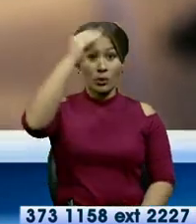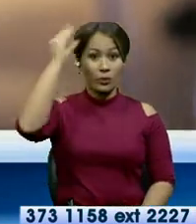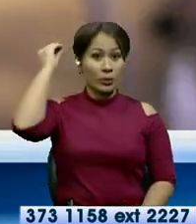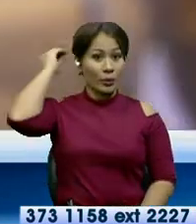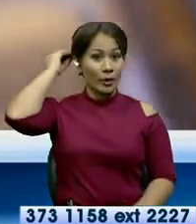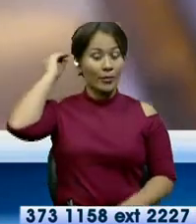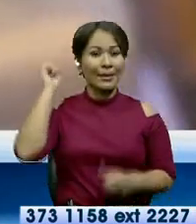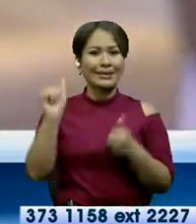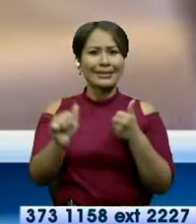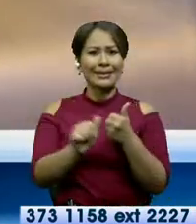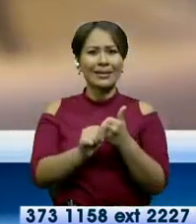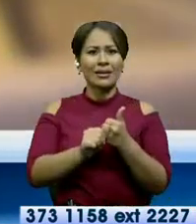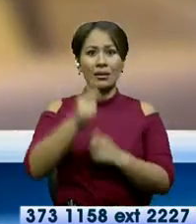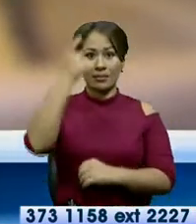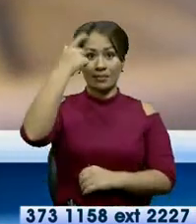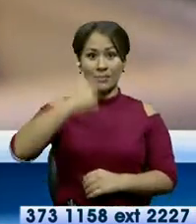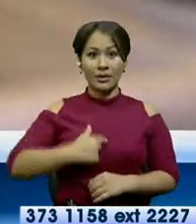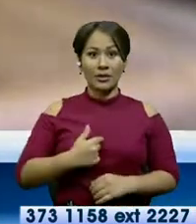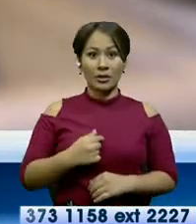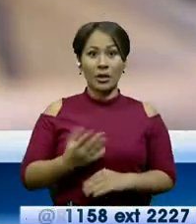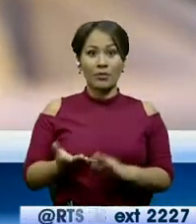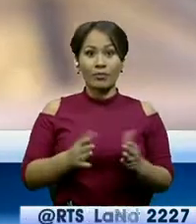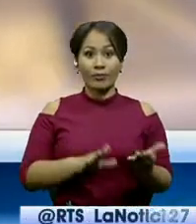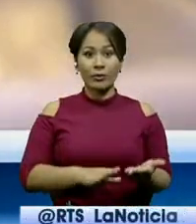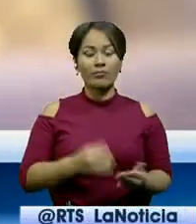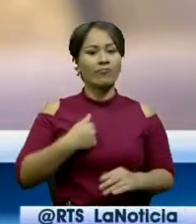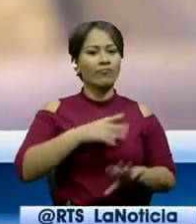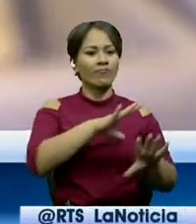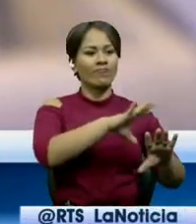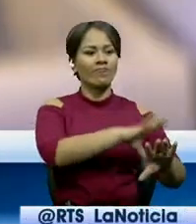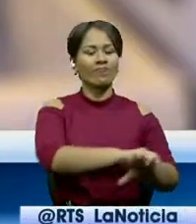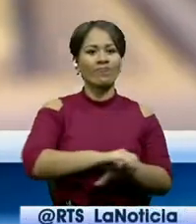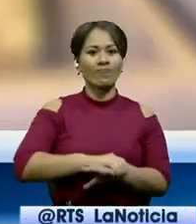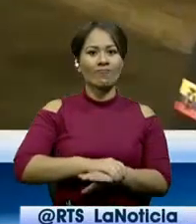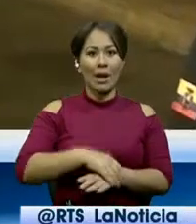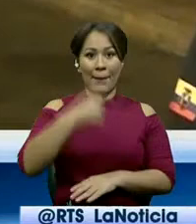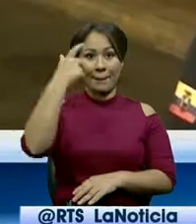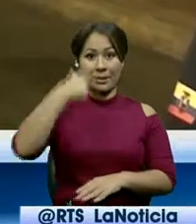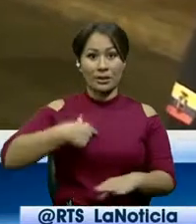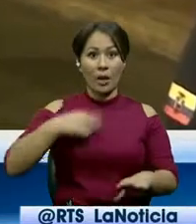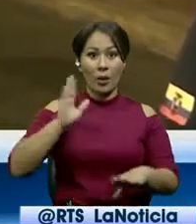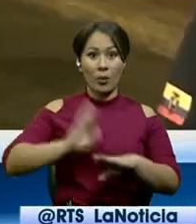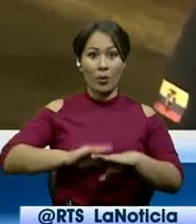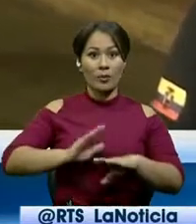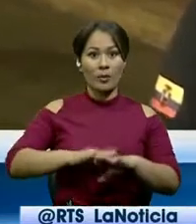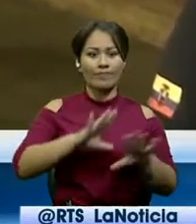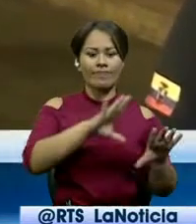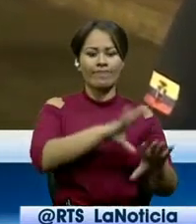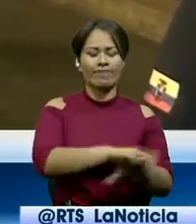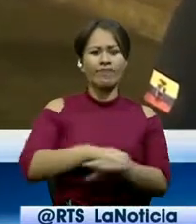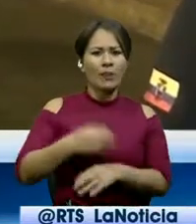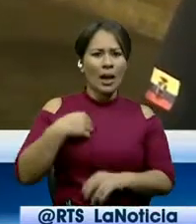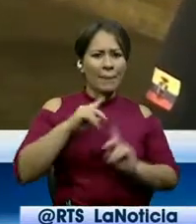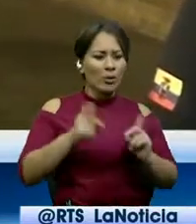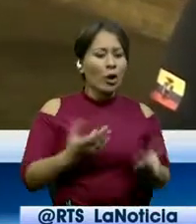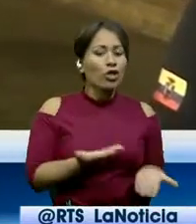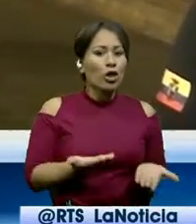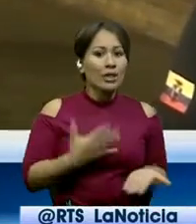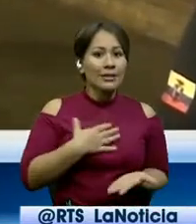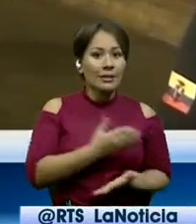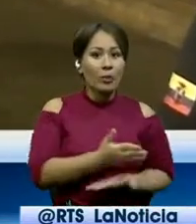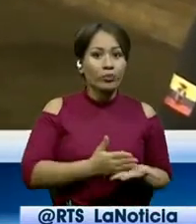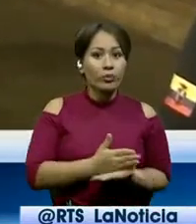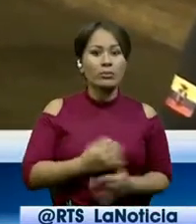pocos minutos del presunto autor del hecho de sangre fue detenido por la policía. No encontramos el arma, pese a que